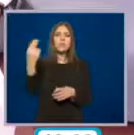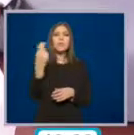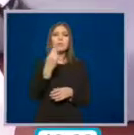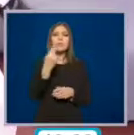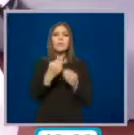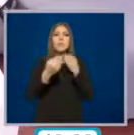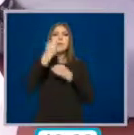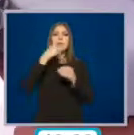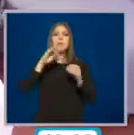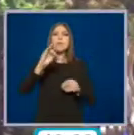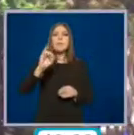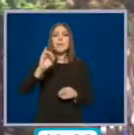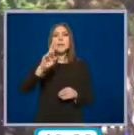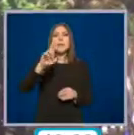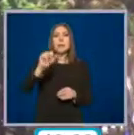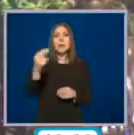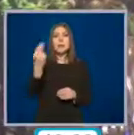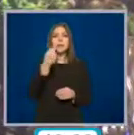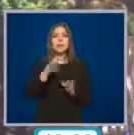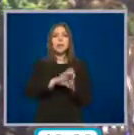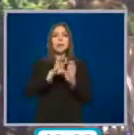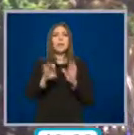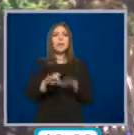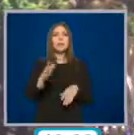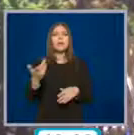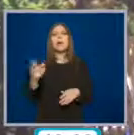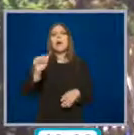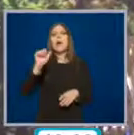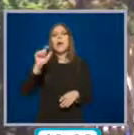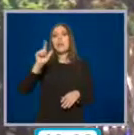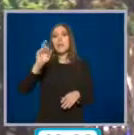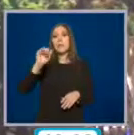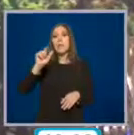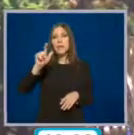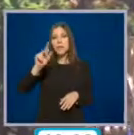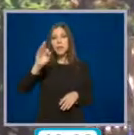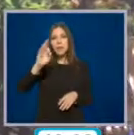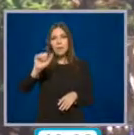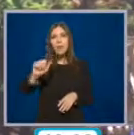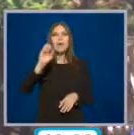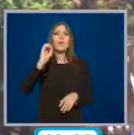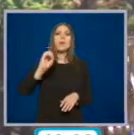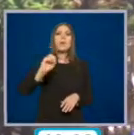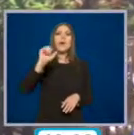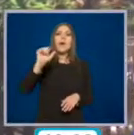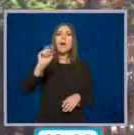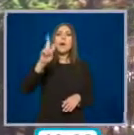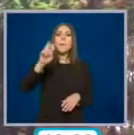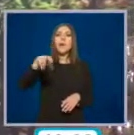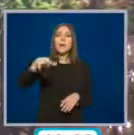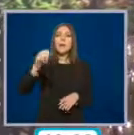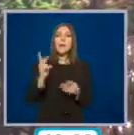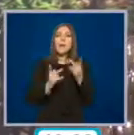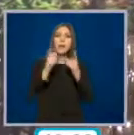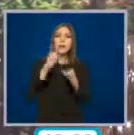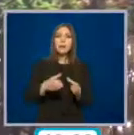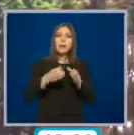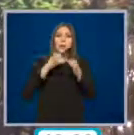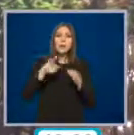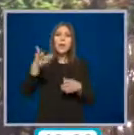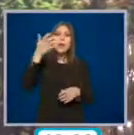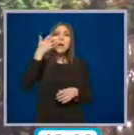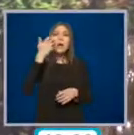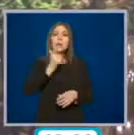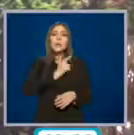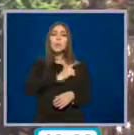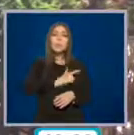consumir fibra y esto generalmente con brotes de alfalfa, de avena, que como lo vimos en las imágenes, esa hierbita les encanta.